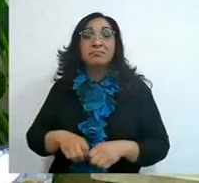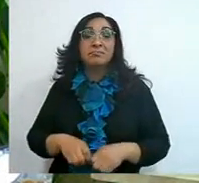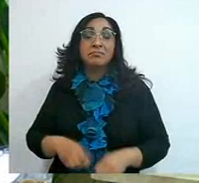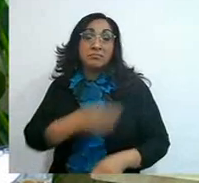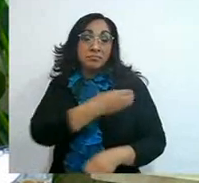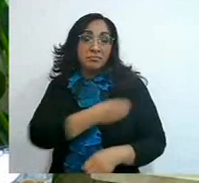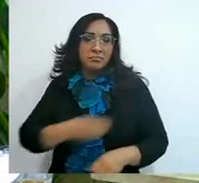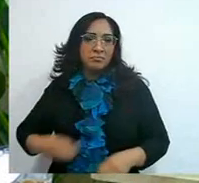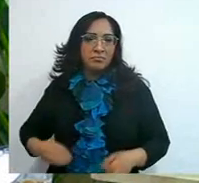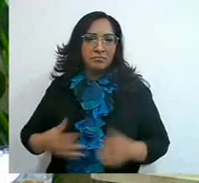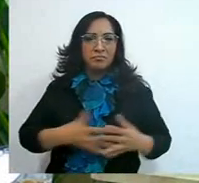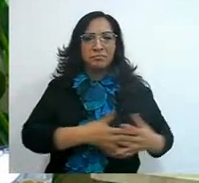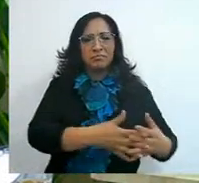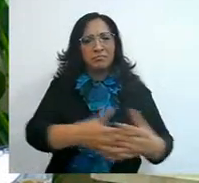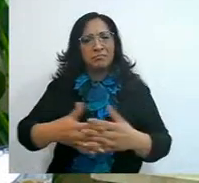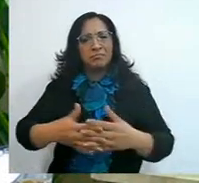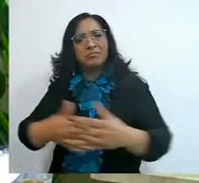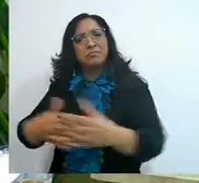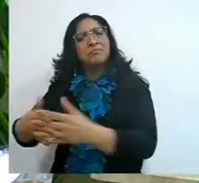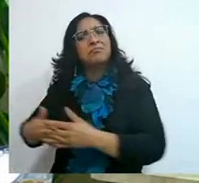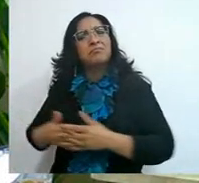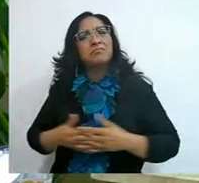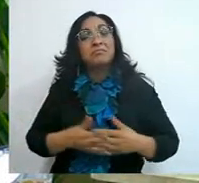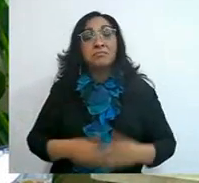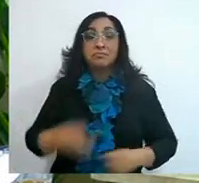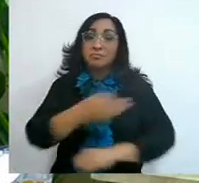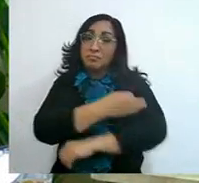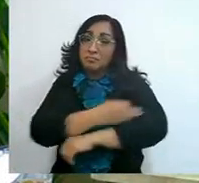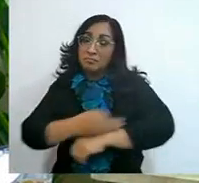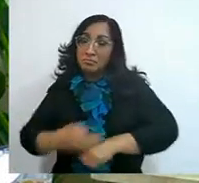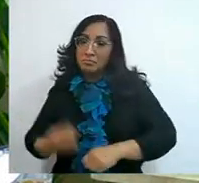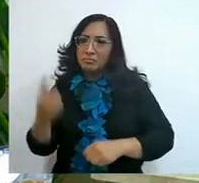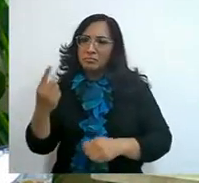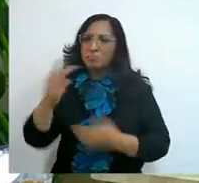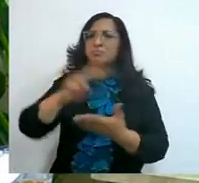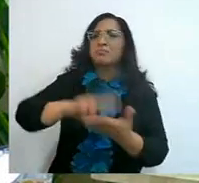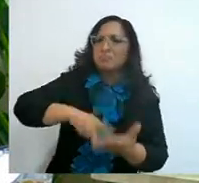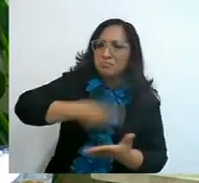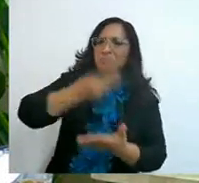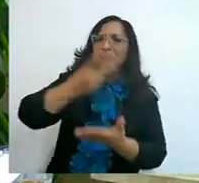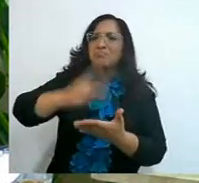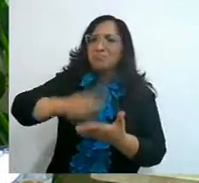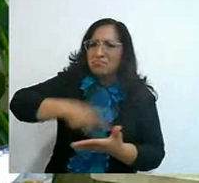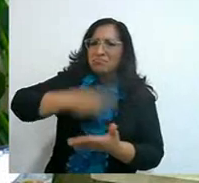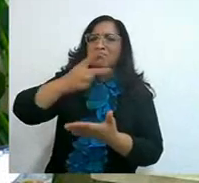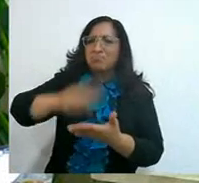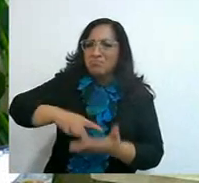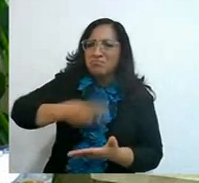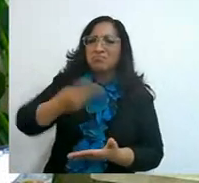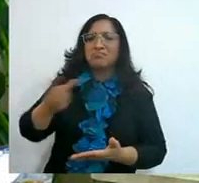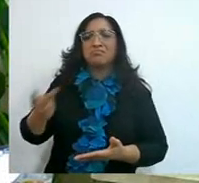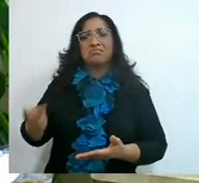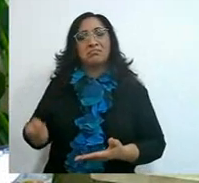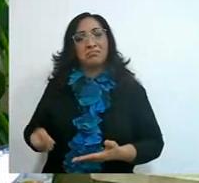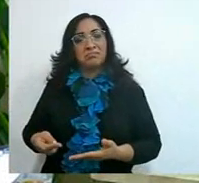Nos tocan familias. Era uno más otro, tras otro, tras otro, tras otro.